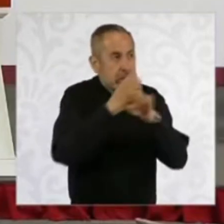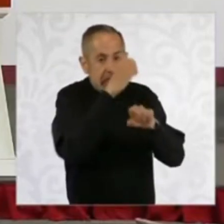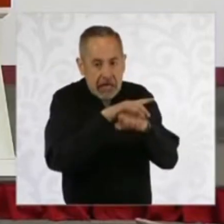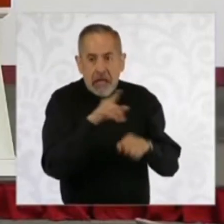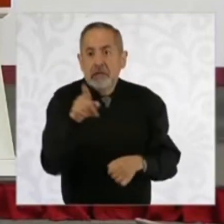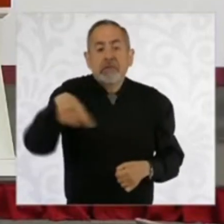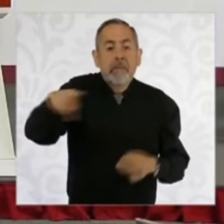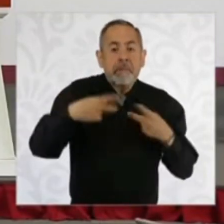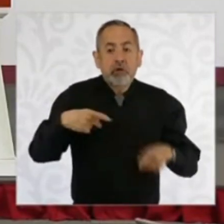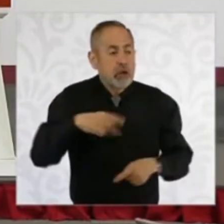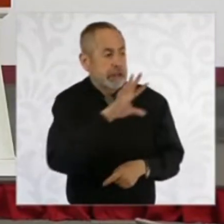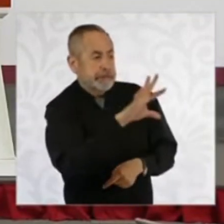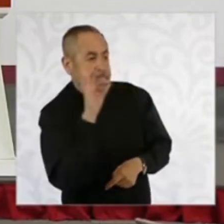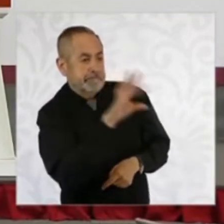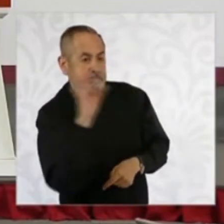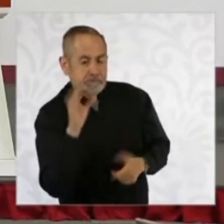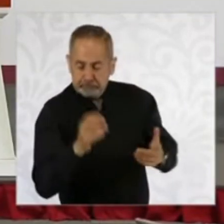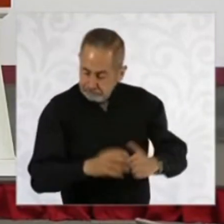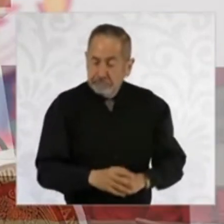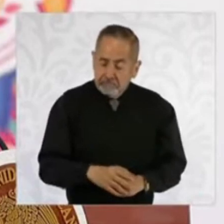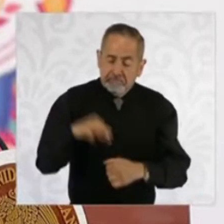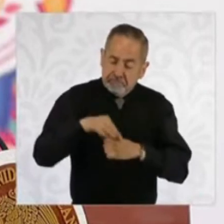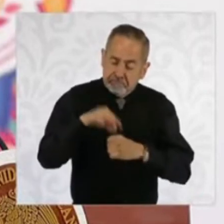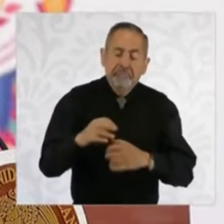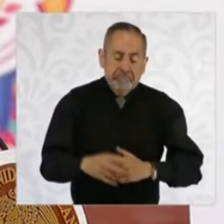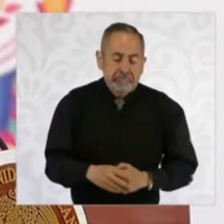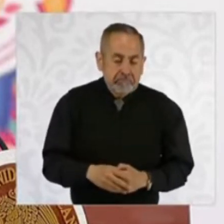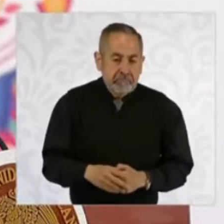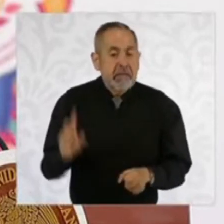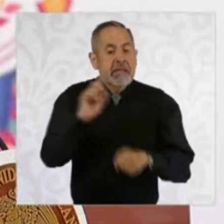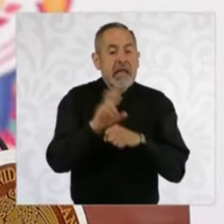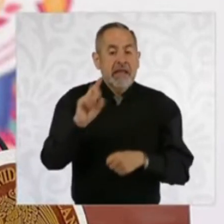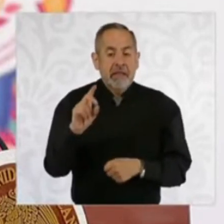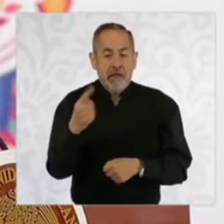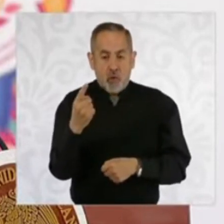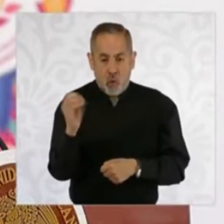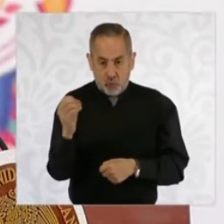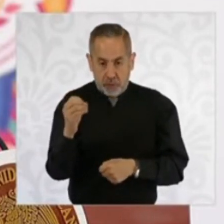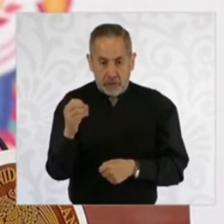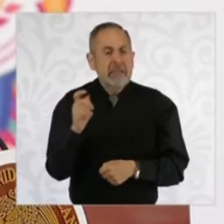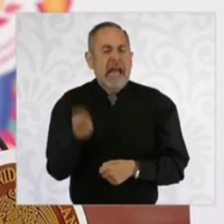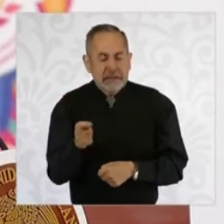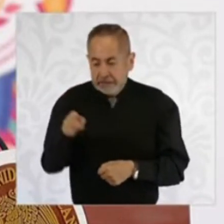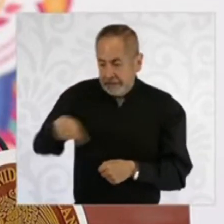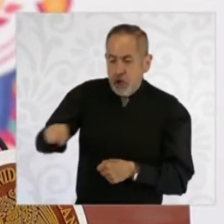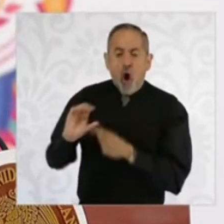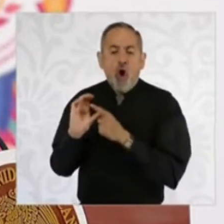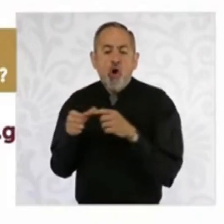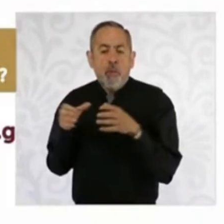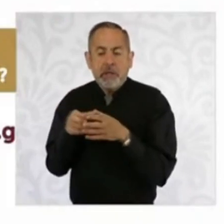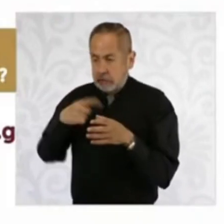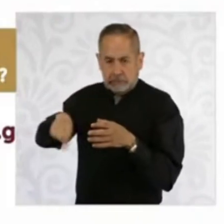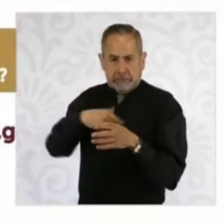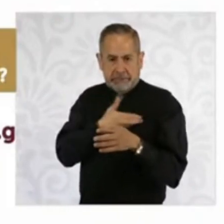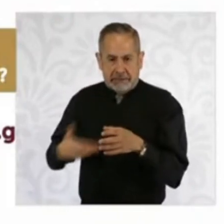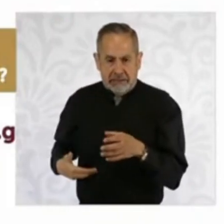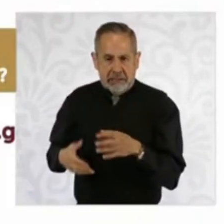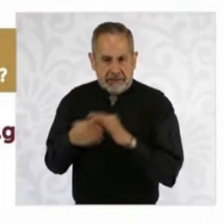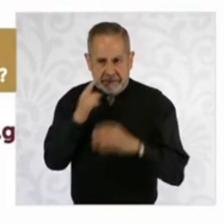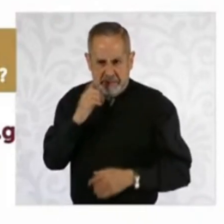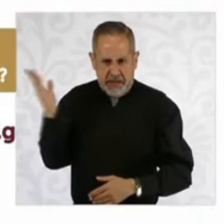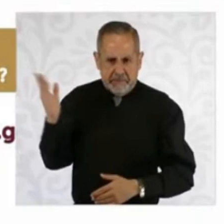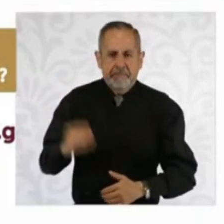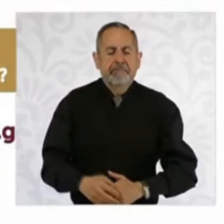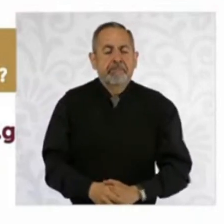favor. El 31 de octubre se constituyó el Comité de Evaluación del Poder Ejecutivo y el 4